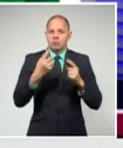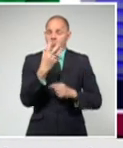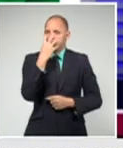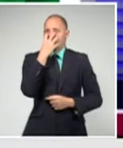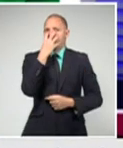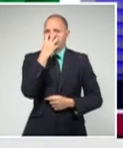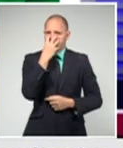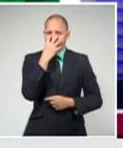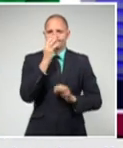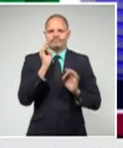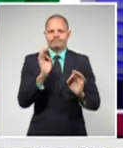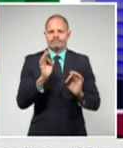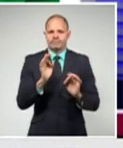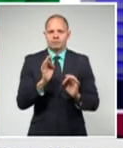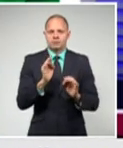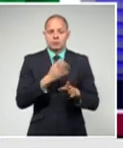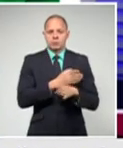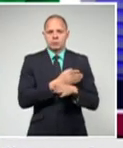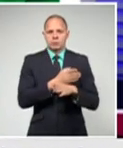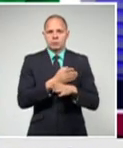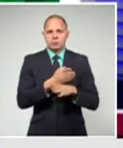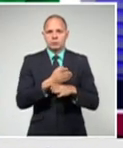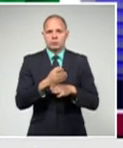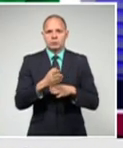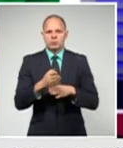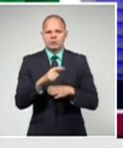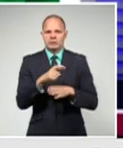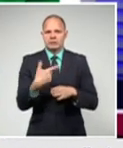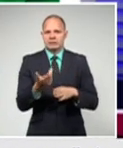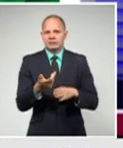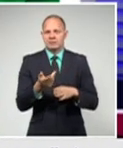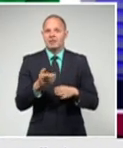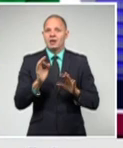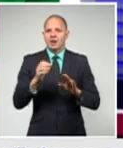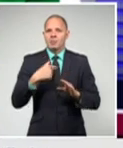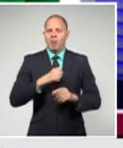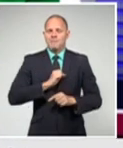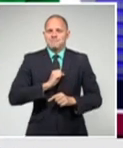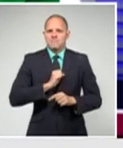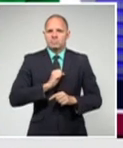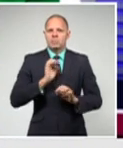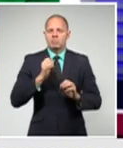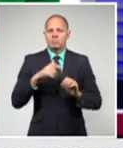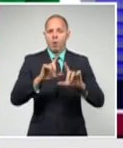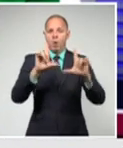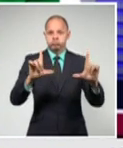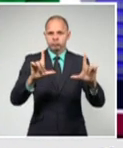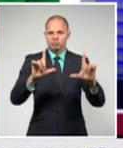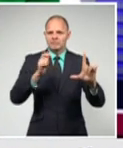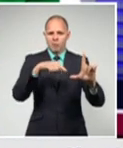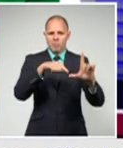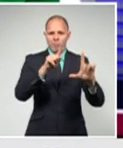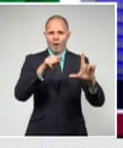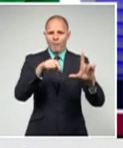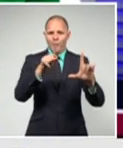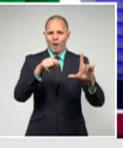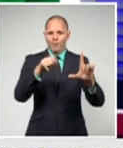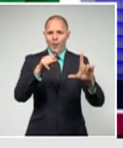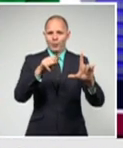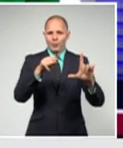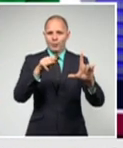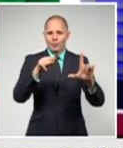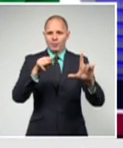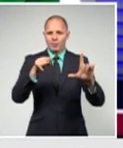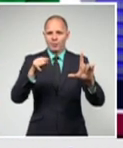momento determinado hizo una parada súbita cardiorrespiratoria, de la cual no fue posible su reanimación,